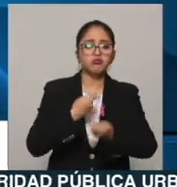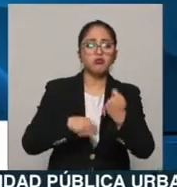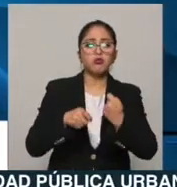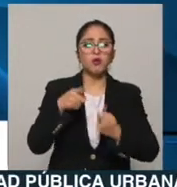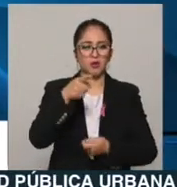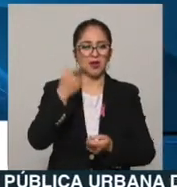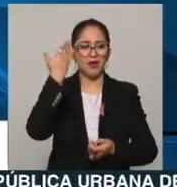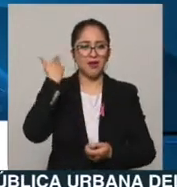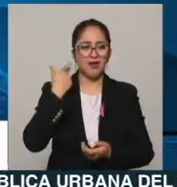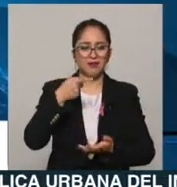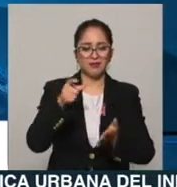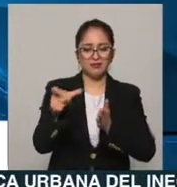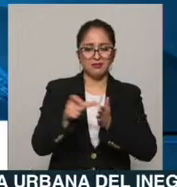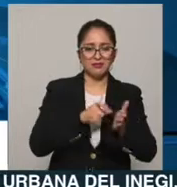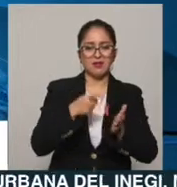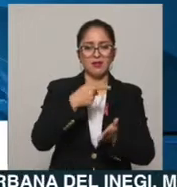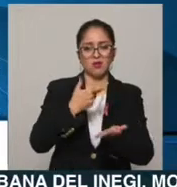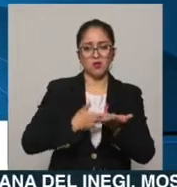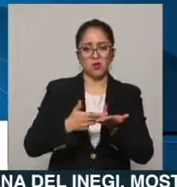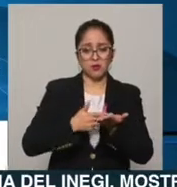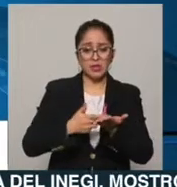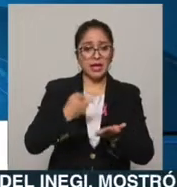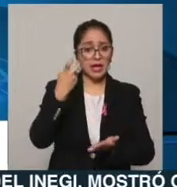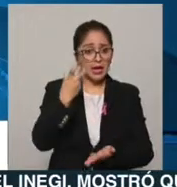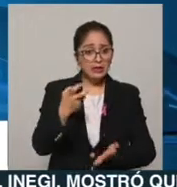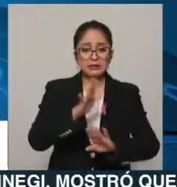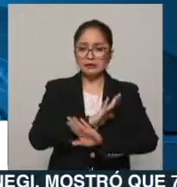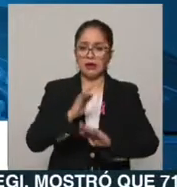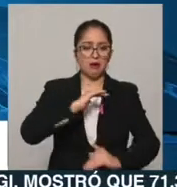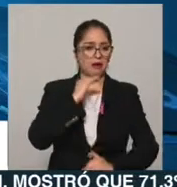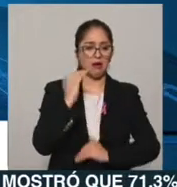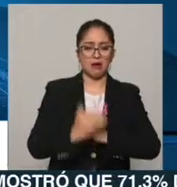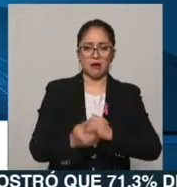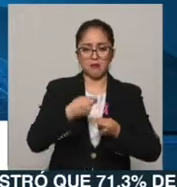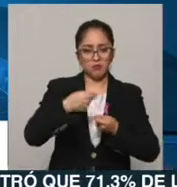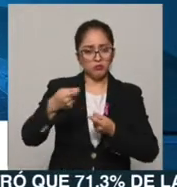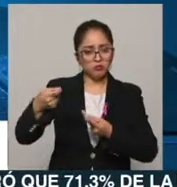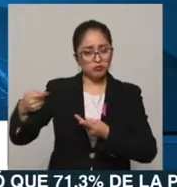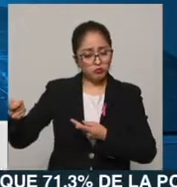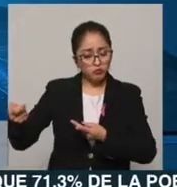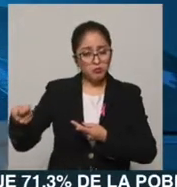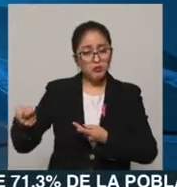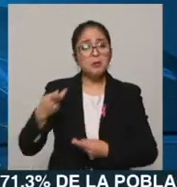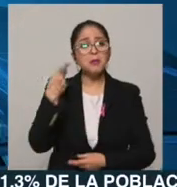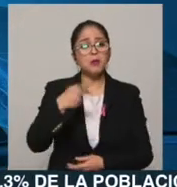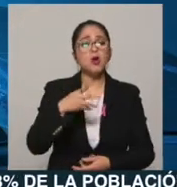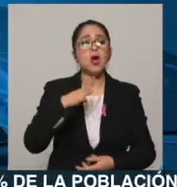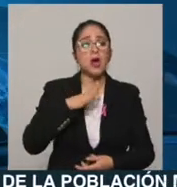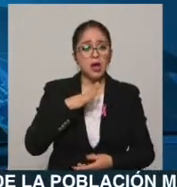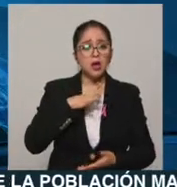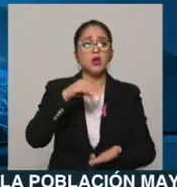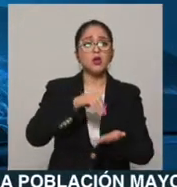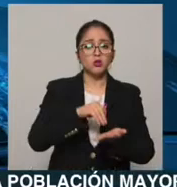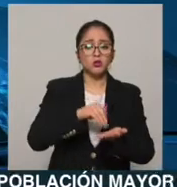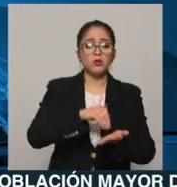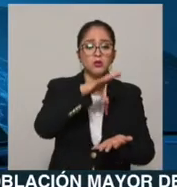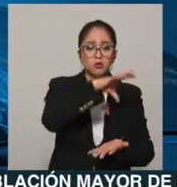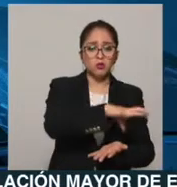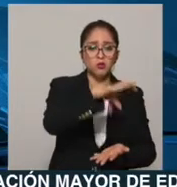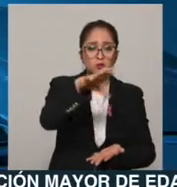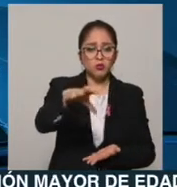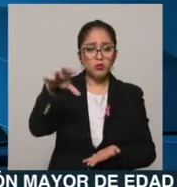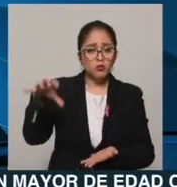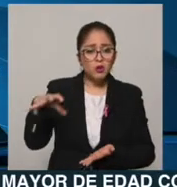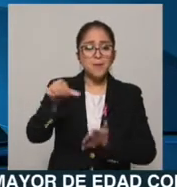Entonces, ese proceso se concluyó, ¿no? Ahora, pero tenemos todavía los módulos y los vamos a seguir teniendo durante